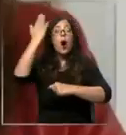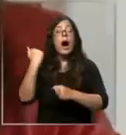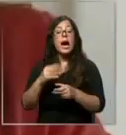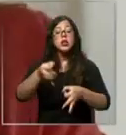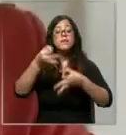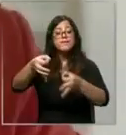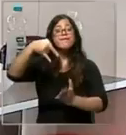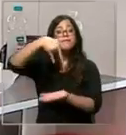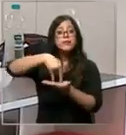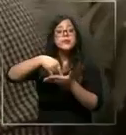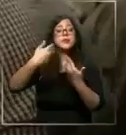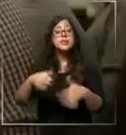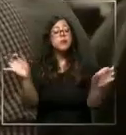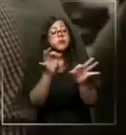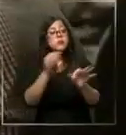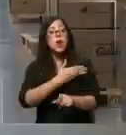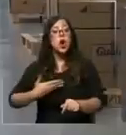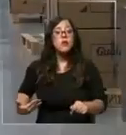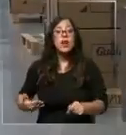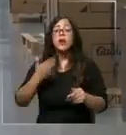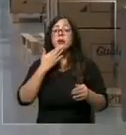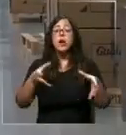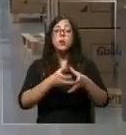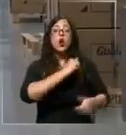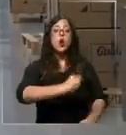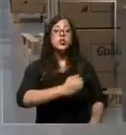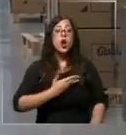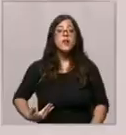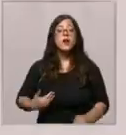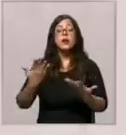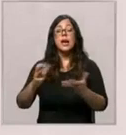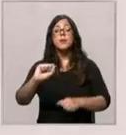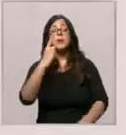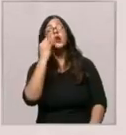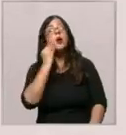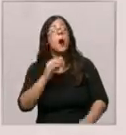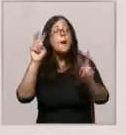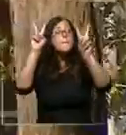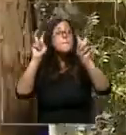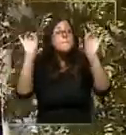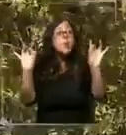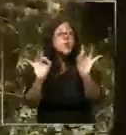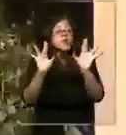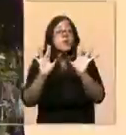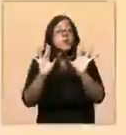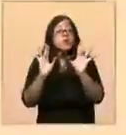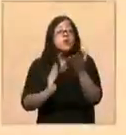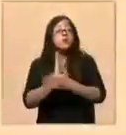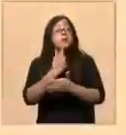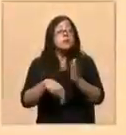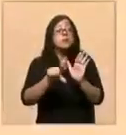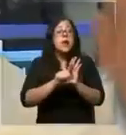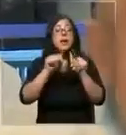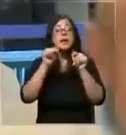al Congreso y tras las indicaciones del gobierno y la oposición, este próximo 1 de mayo podría ser promulgada, ley